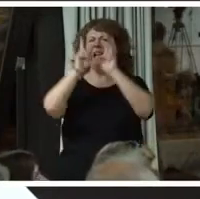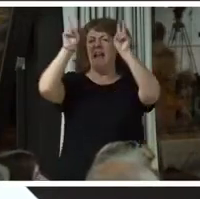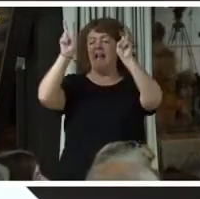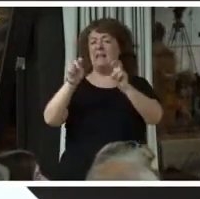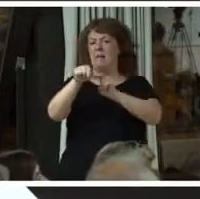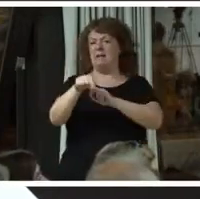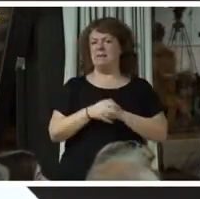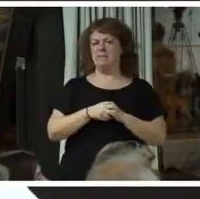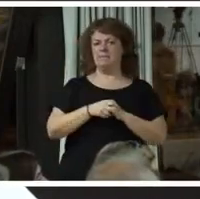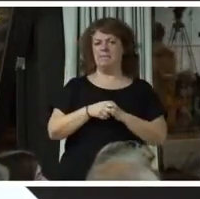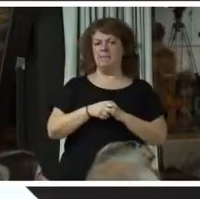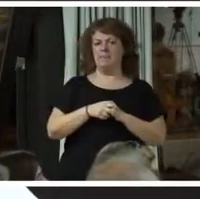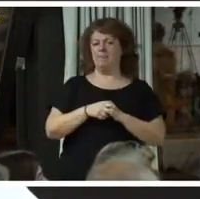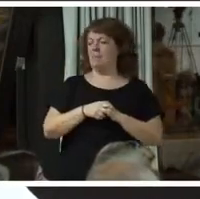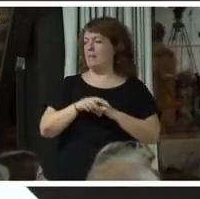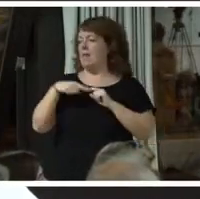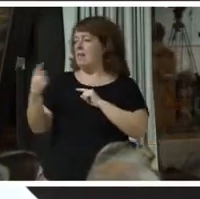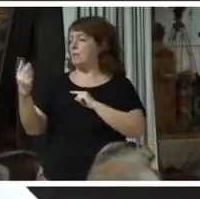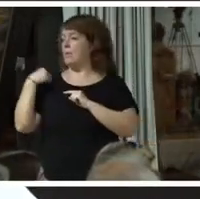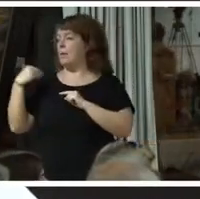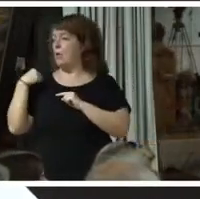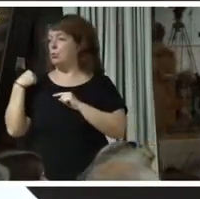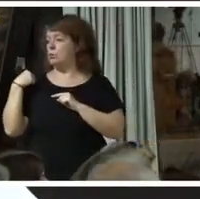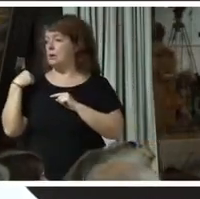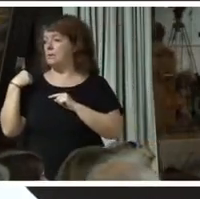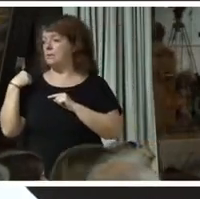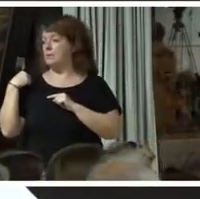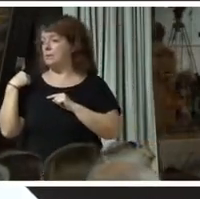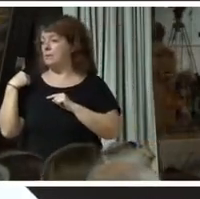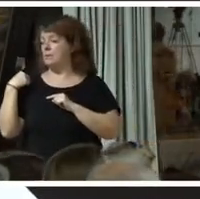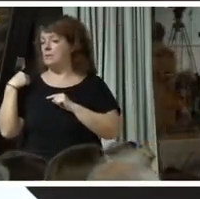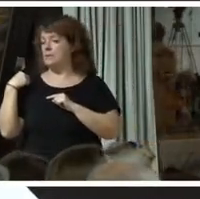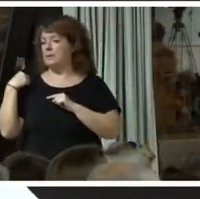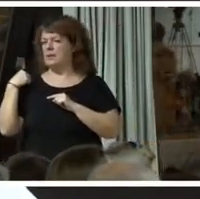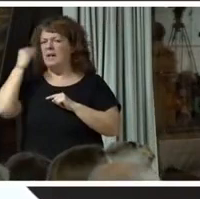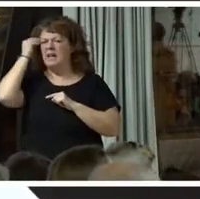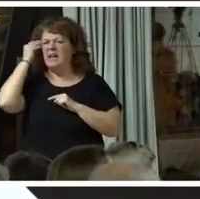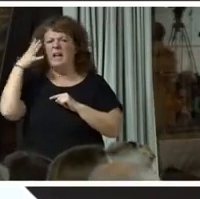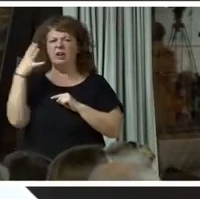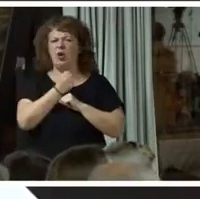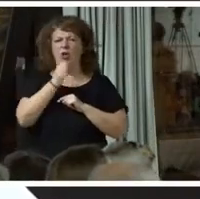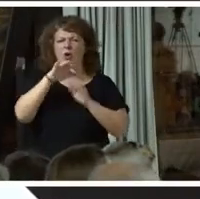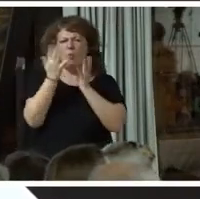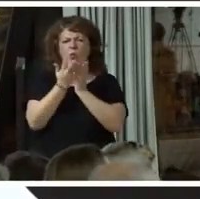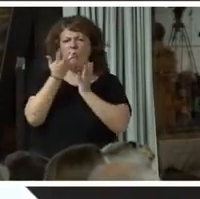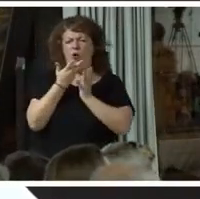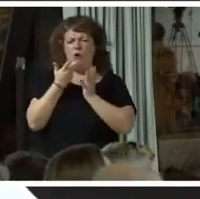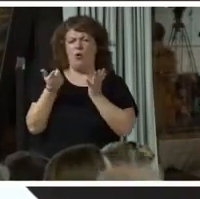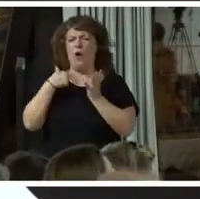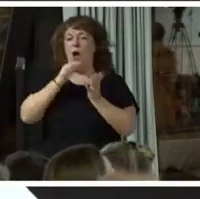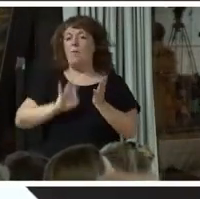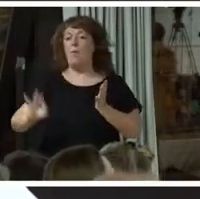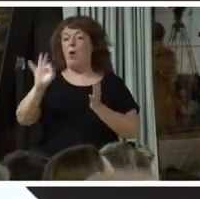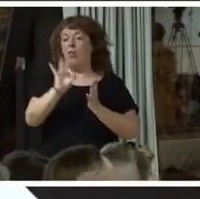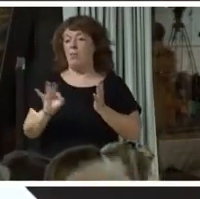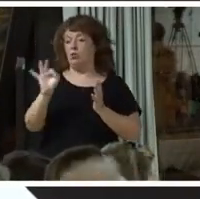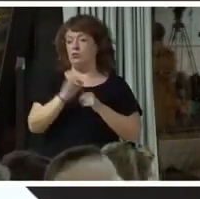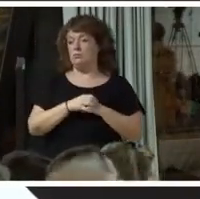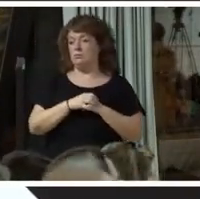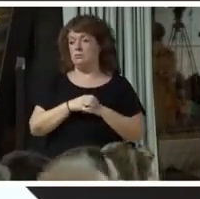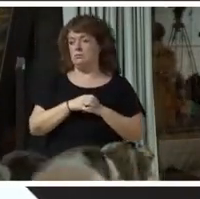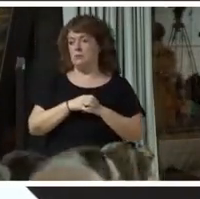cuestión y después respecto a las preguntas que que me señalaban creo que todo el mundo conoce ya a podemos creo